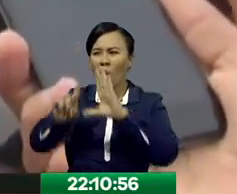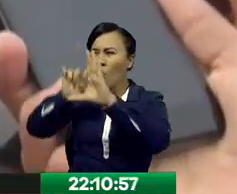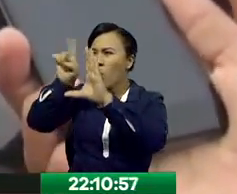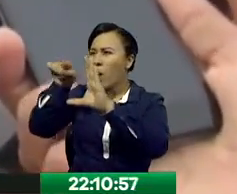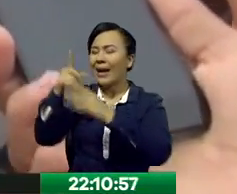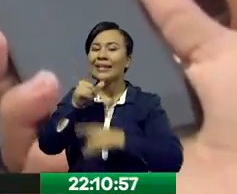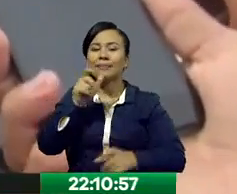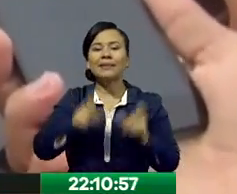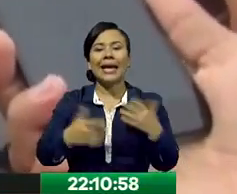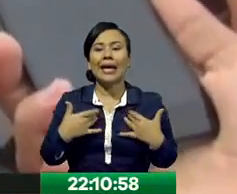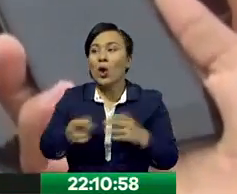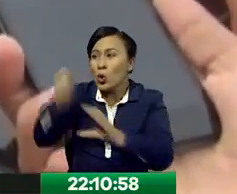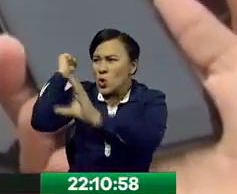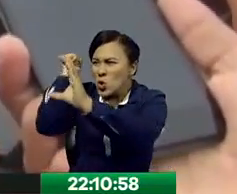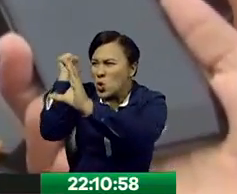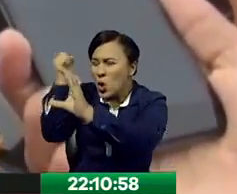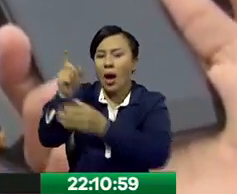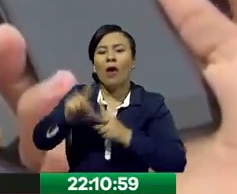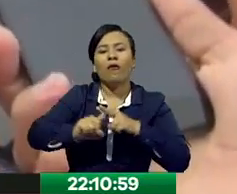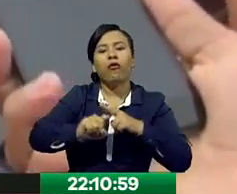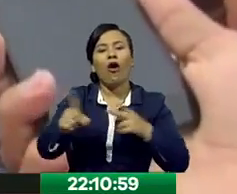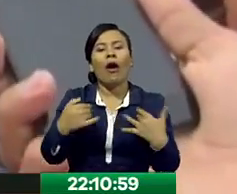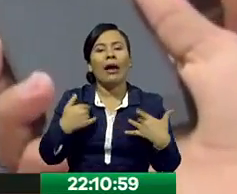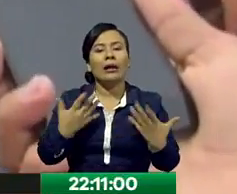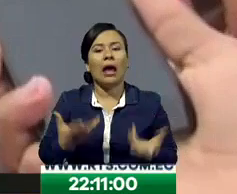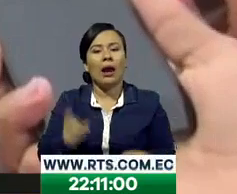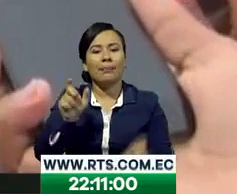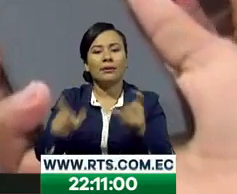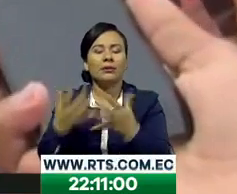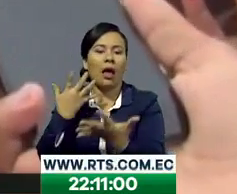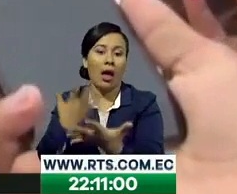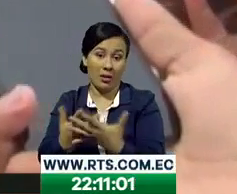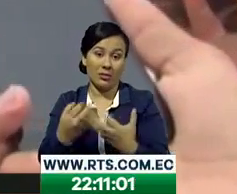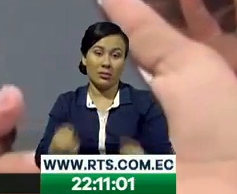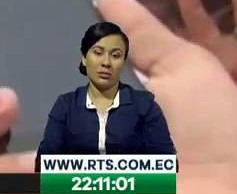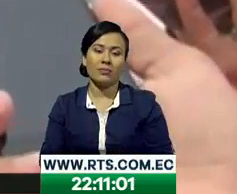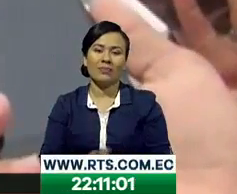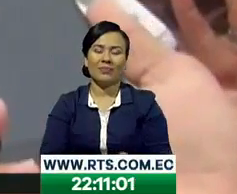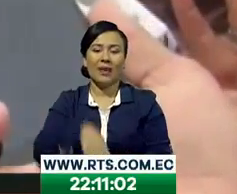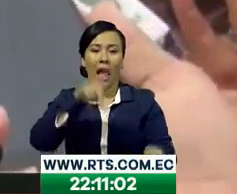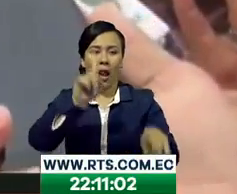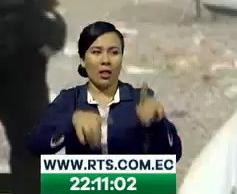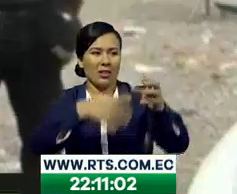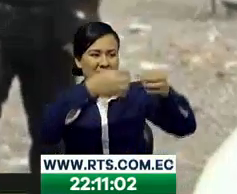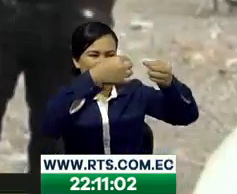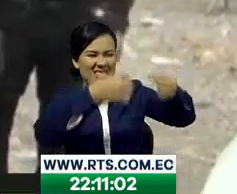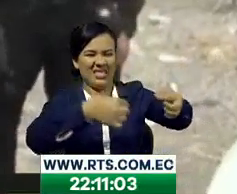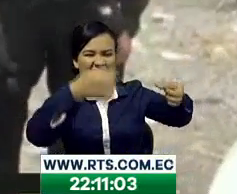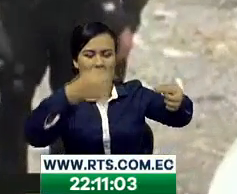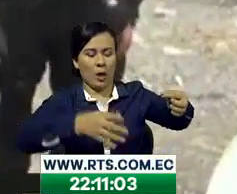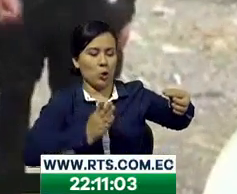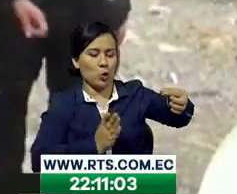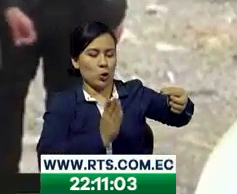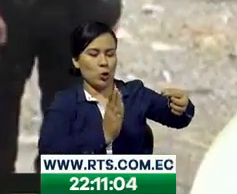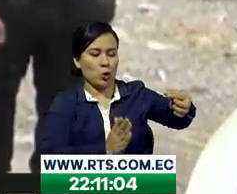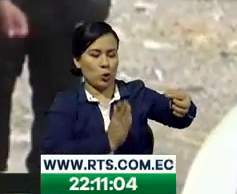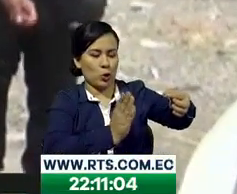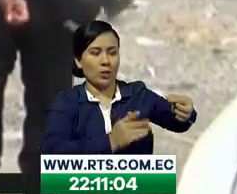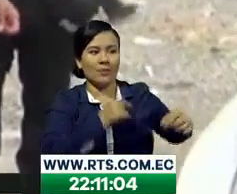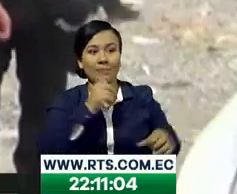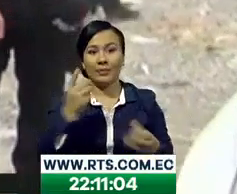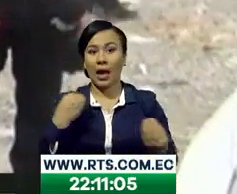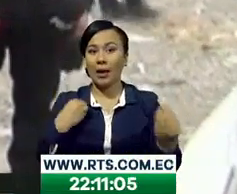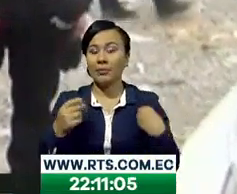de fugas, así es, han habido también un poco, las rejas están un poco cortadas. Horas atrás, grupos de élite de la